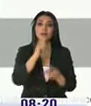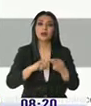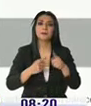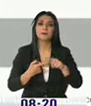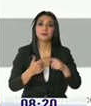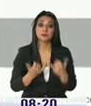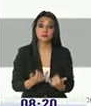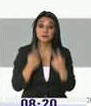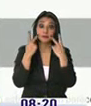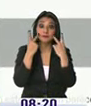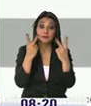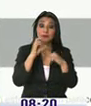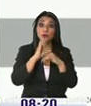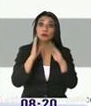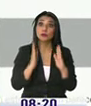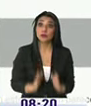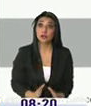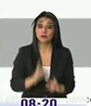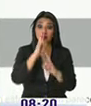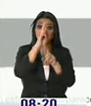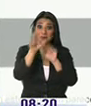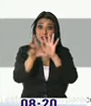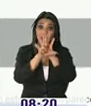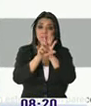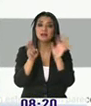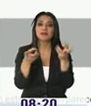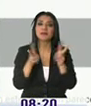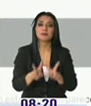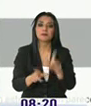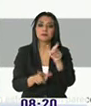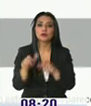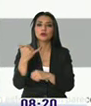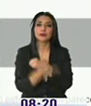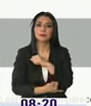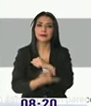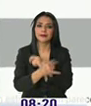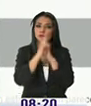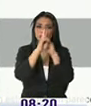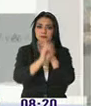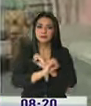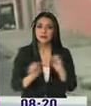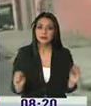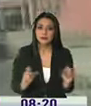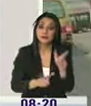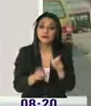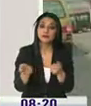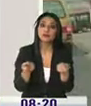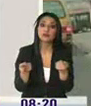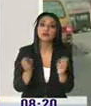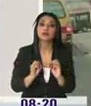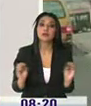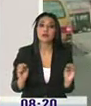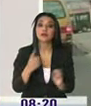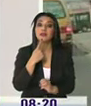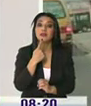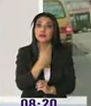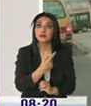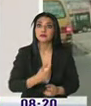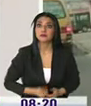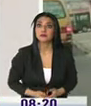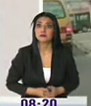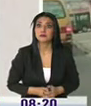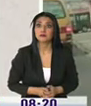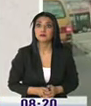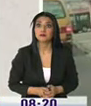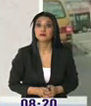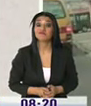puede ver? No solo los ecuatorianos respetan la ley, también lo hacen los extranjeros. ¿Y quién hace o quién dice algo? Vean esto. Hombre, pues ese